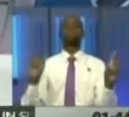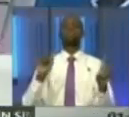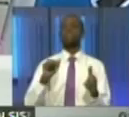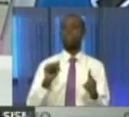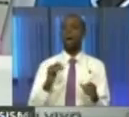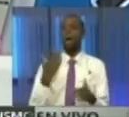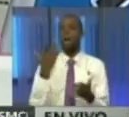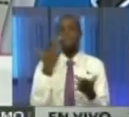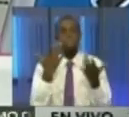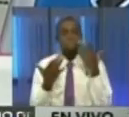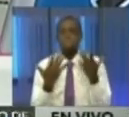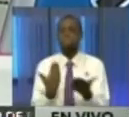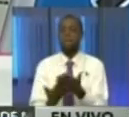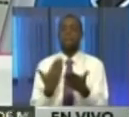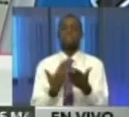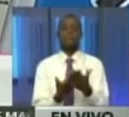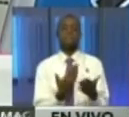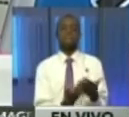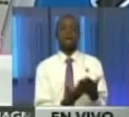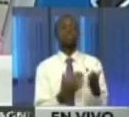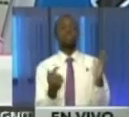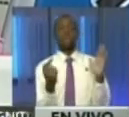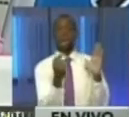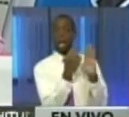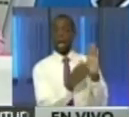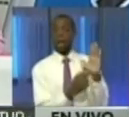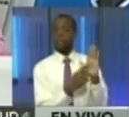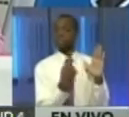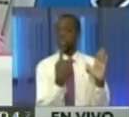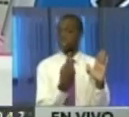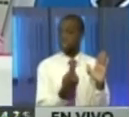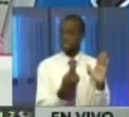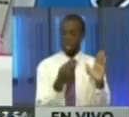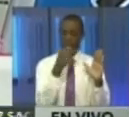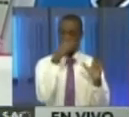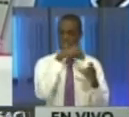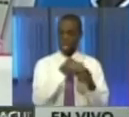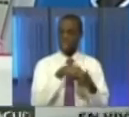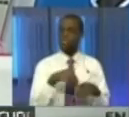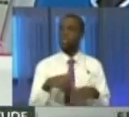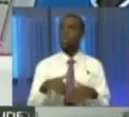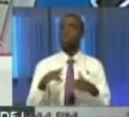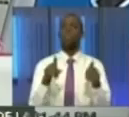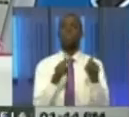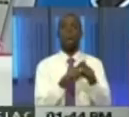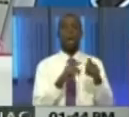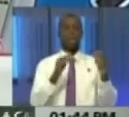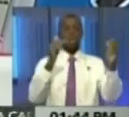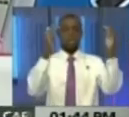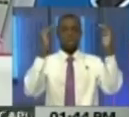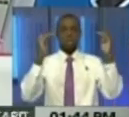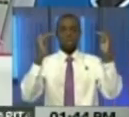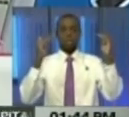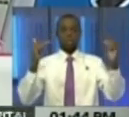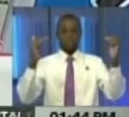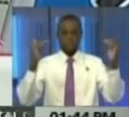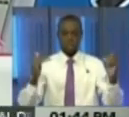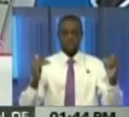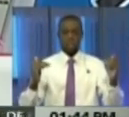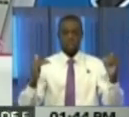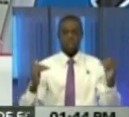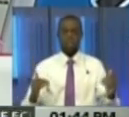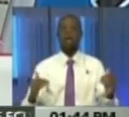su fortalecimiento que lleva consigo 2 y hasta 3 niveles de garantía. Por una